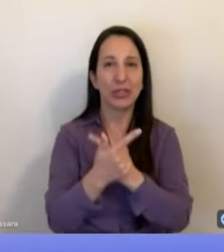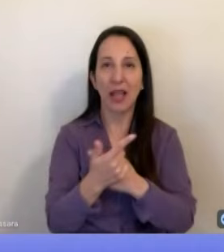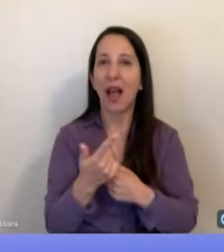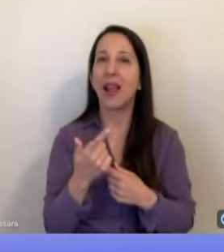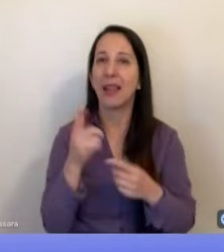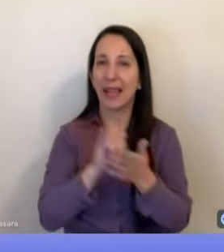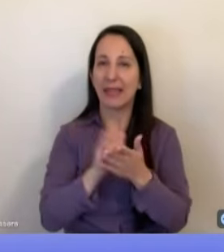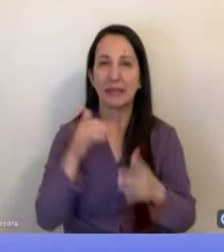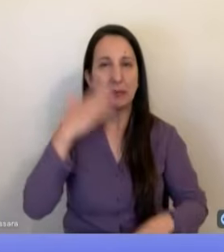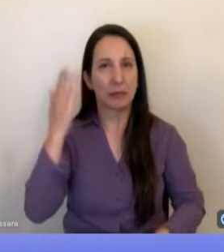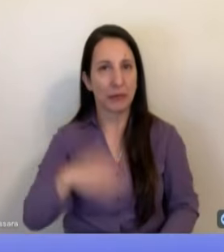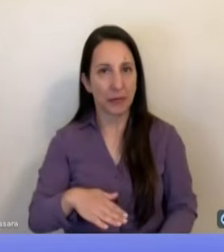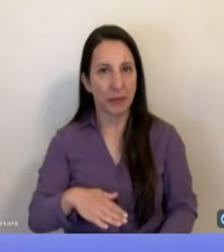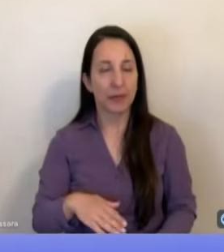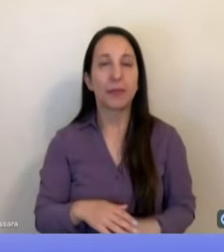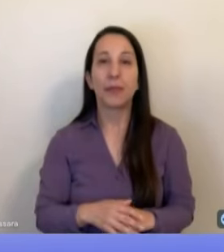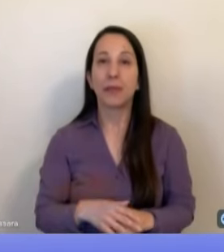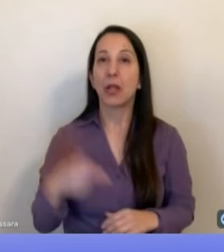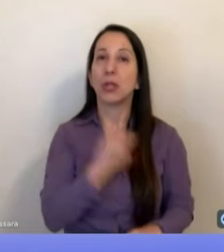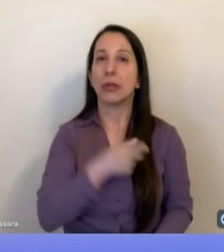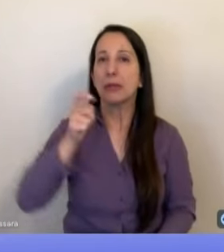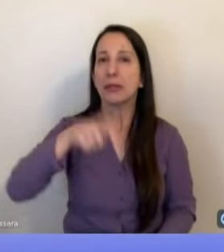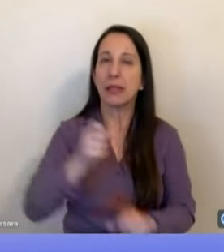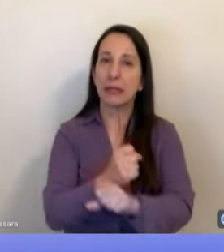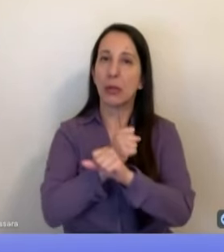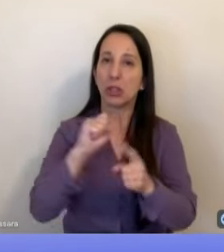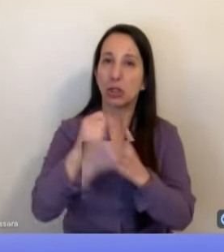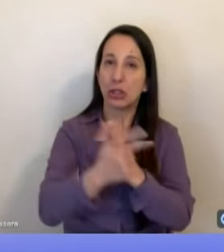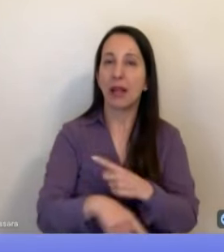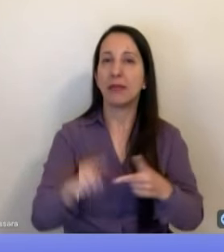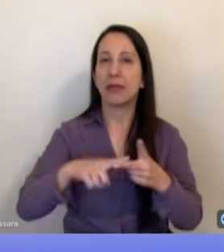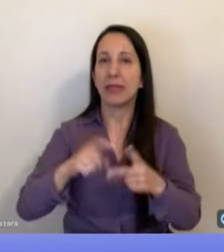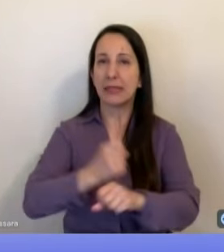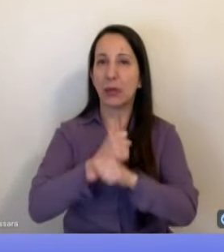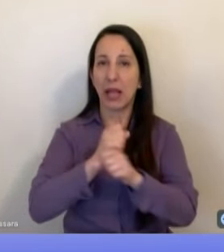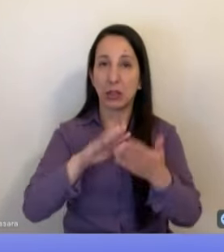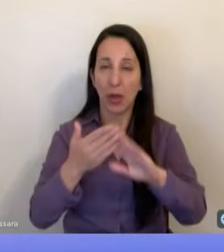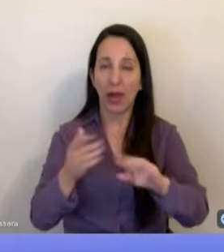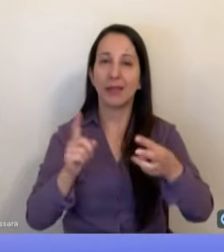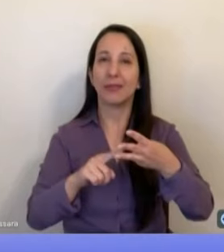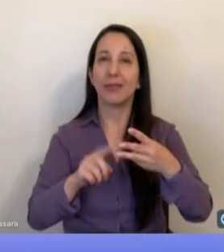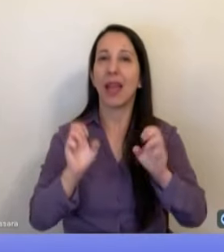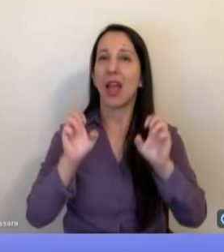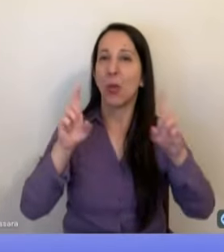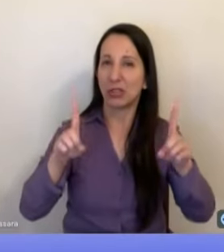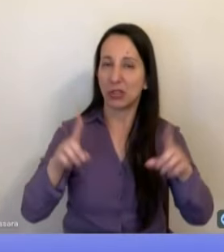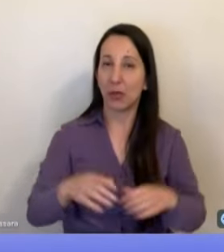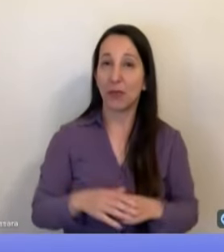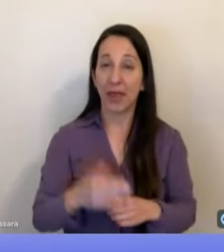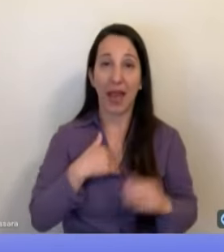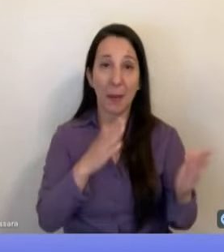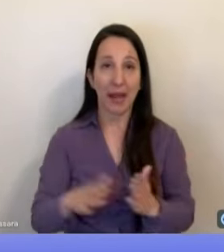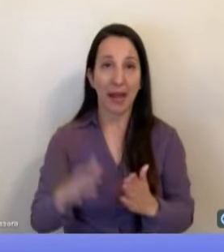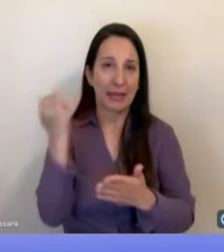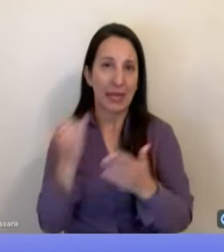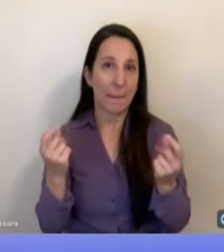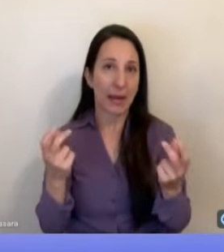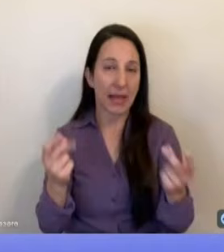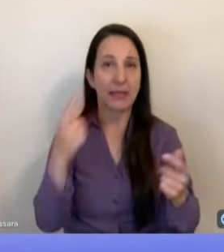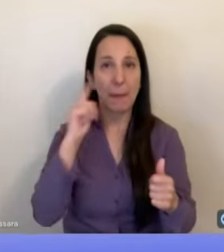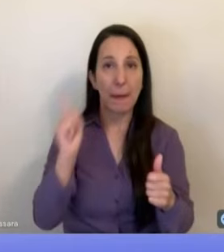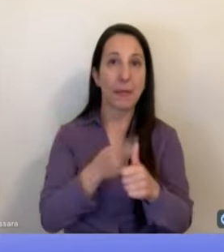grave. Necesitamos seguridad social, necesitamos seguridad ciudadana y necesitamos educación. Tenemos planes diseñados de emergencia para los primeros 100 días,